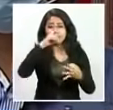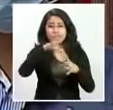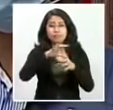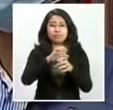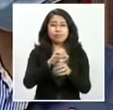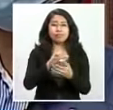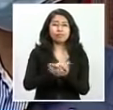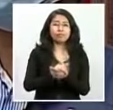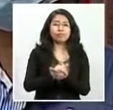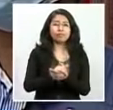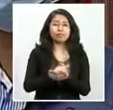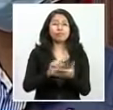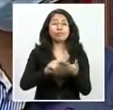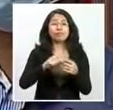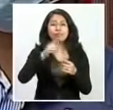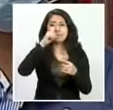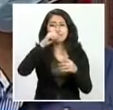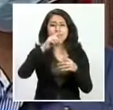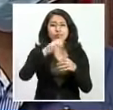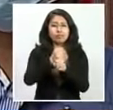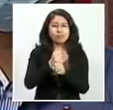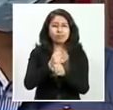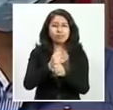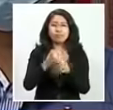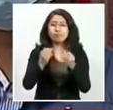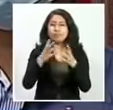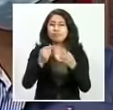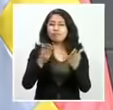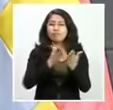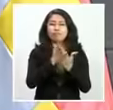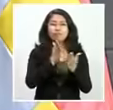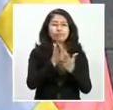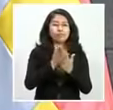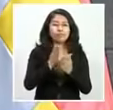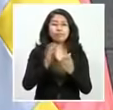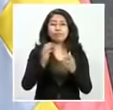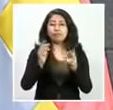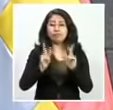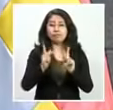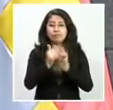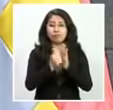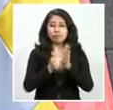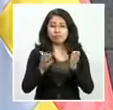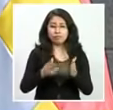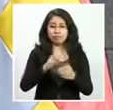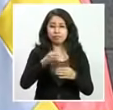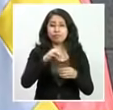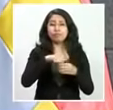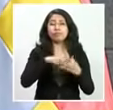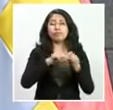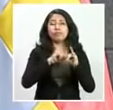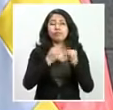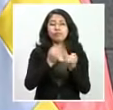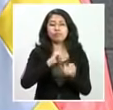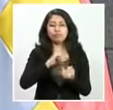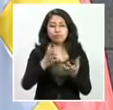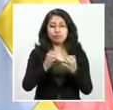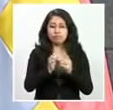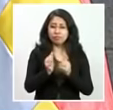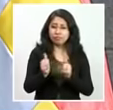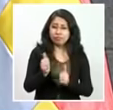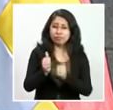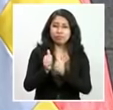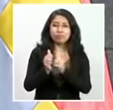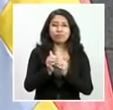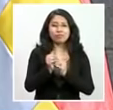Procuraduría. Han pasado importantes hombres de derecho por esta entidad. Yo pienso seguir ese mandato